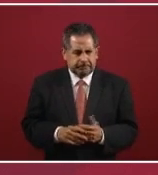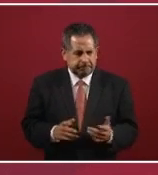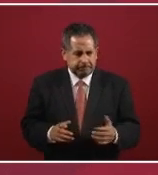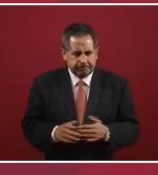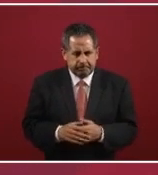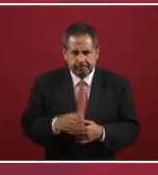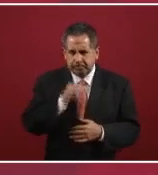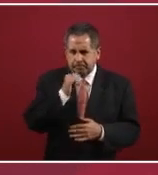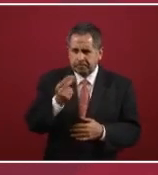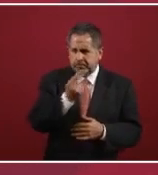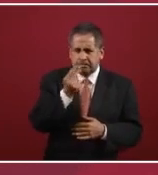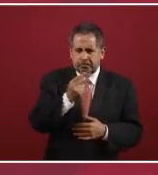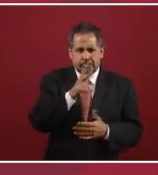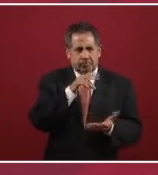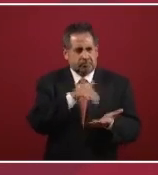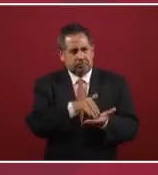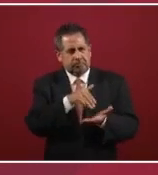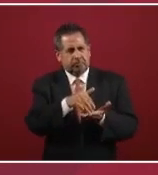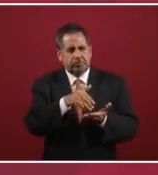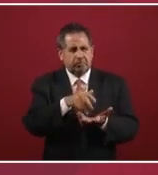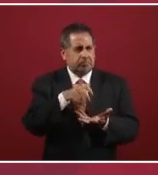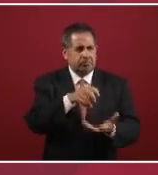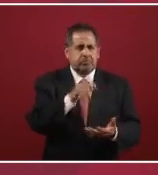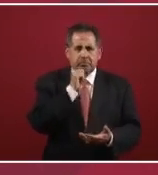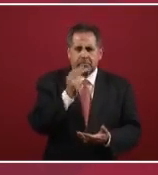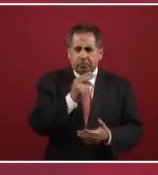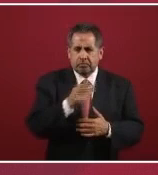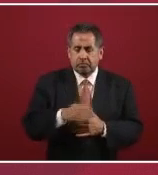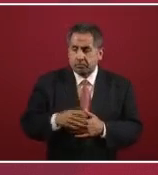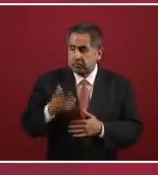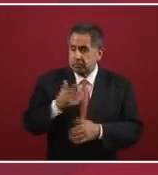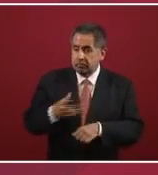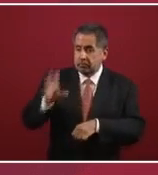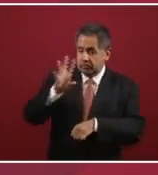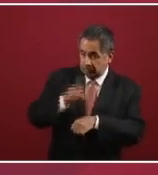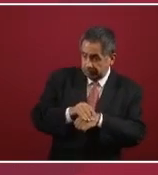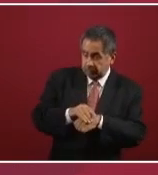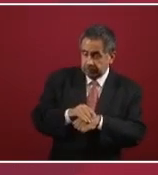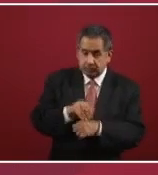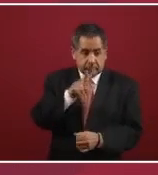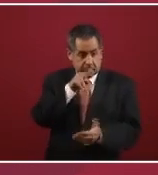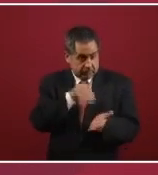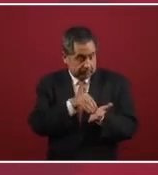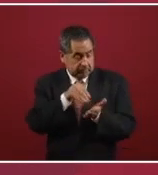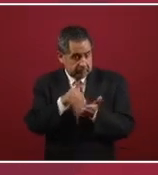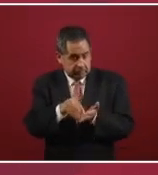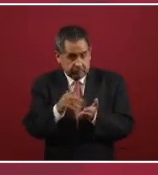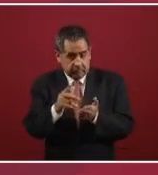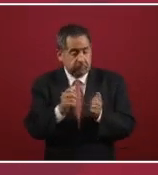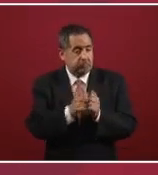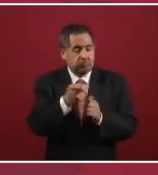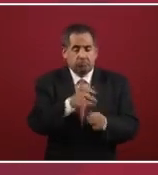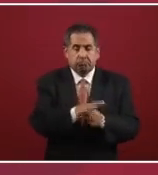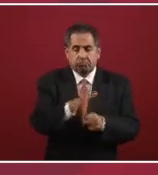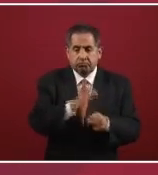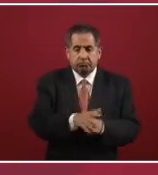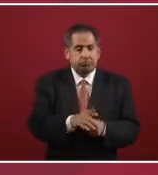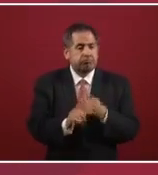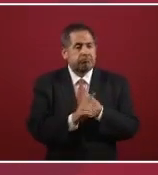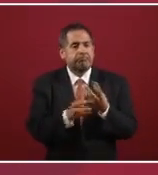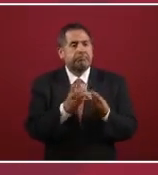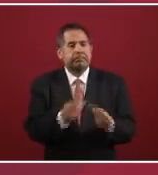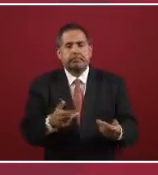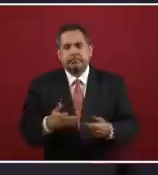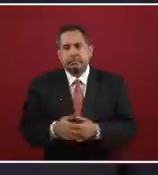se necesitaban los ocho mil millones que si lo autorizaba dos mil con eso se resuelve el problema